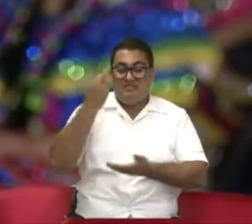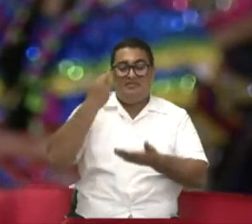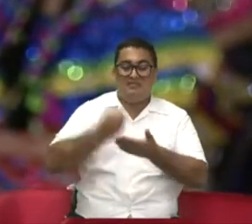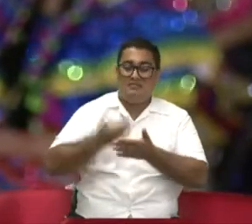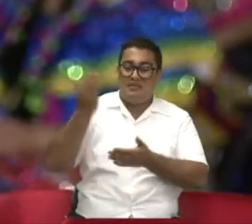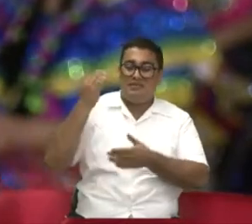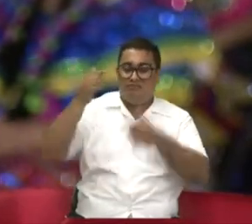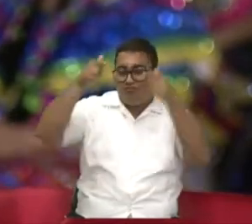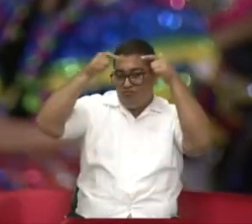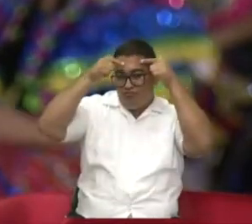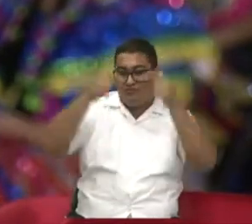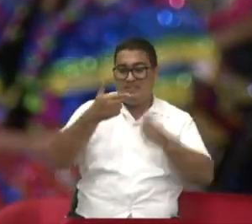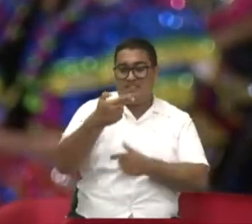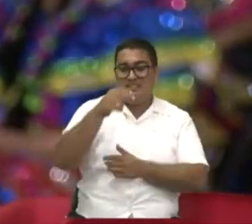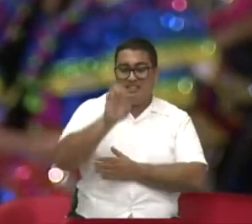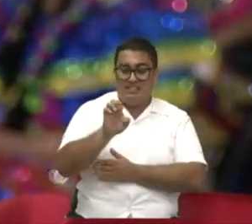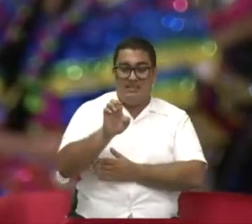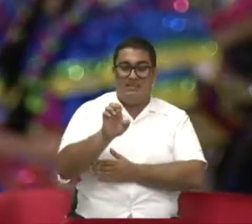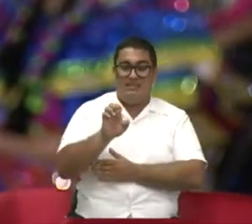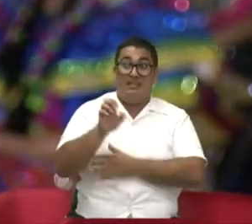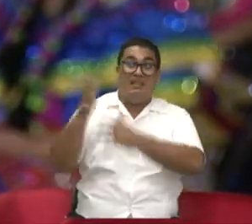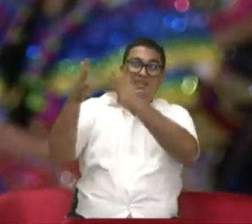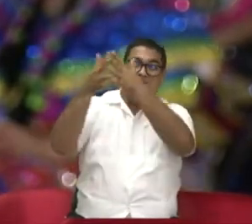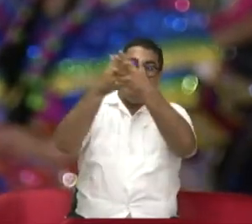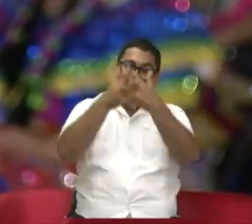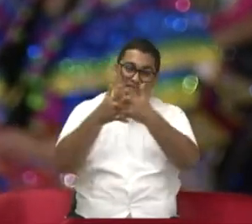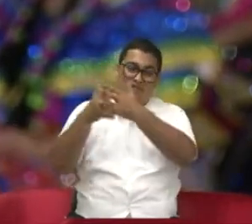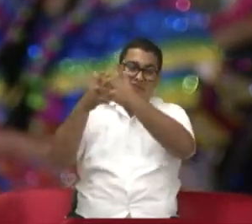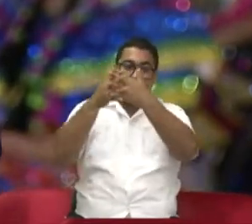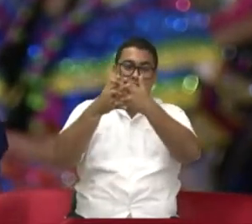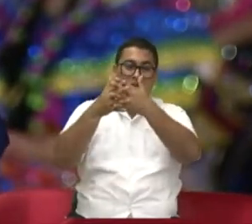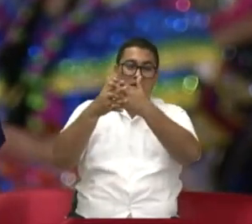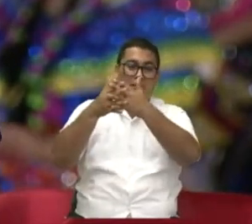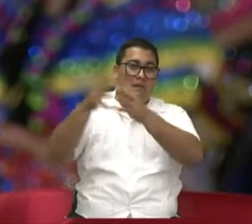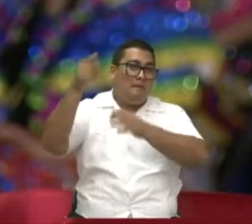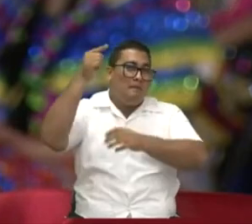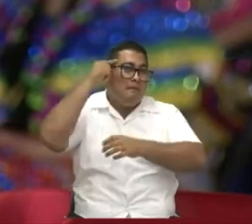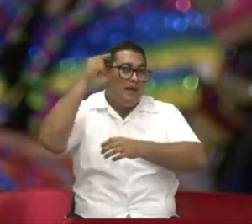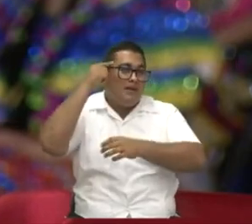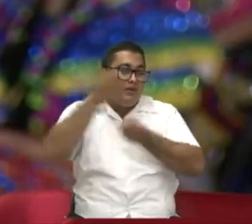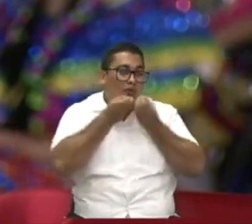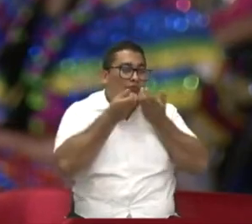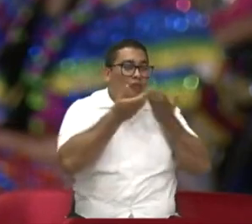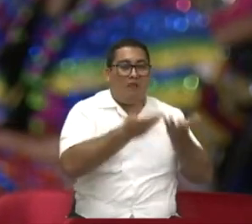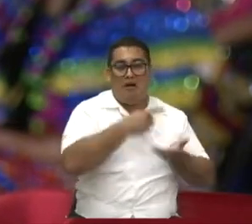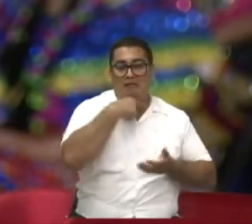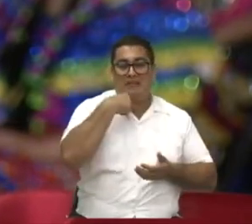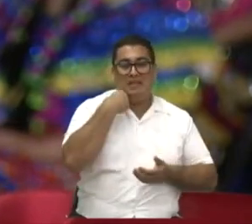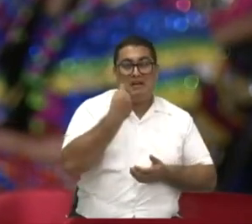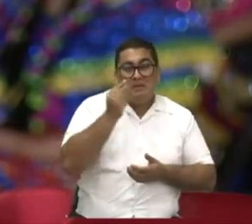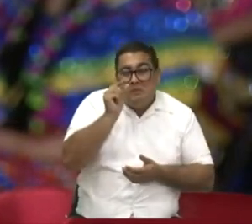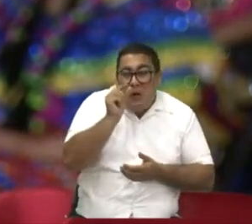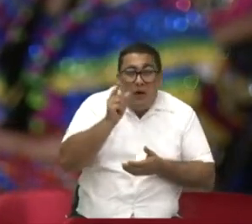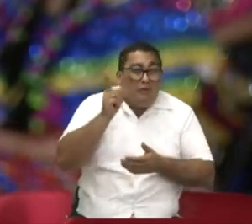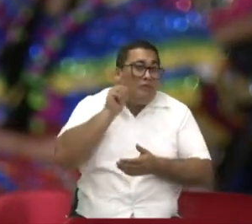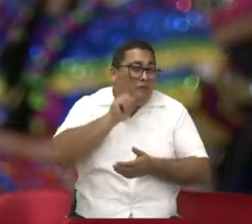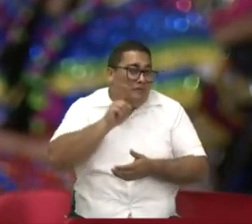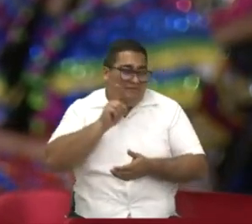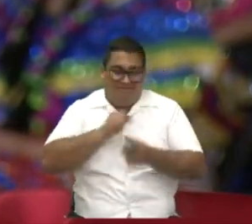A los yanquis, al imperialismo, no se le puede creer un tantico así. Ni un tantico así.